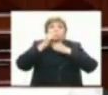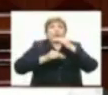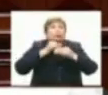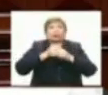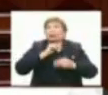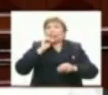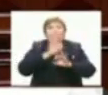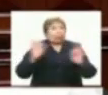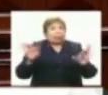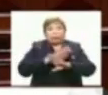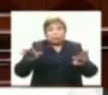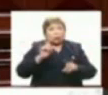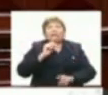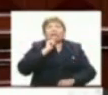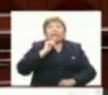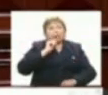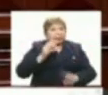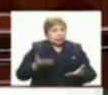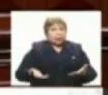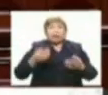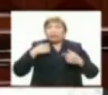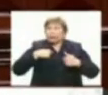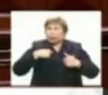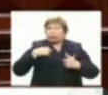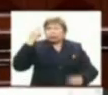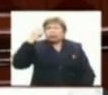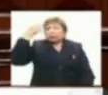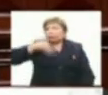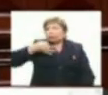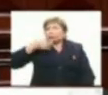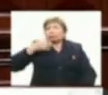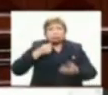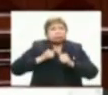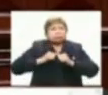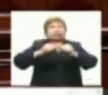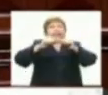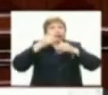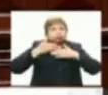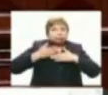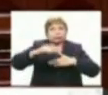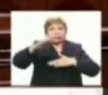terminado. Pero estoy absolutamente seguro que saldremos adelante.